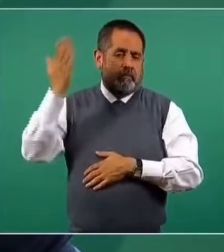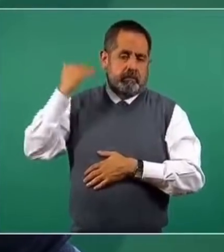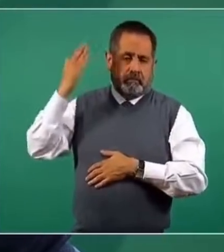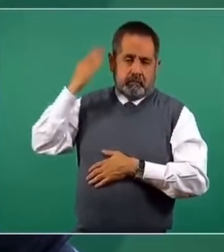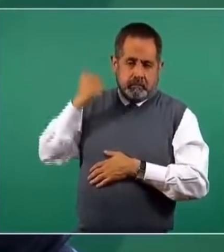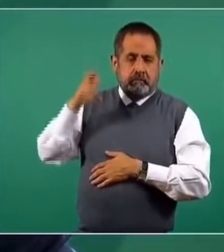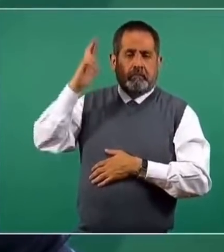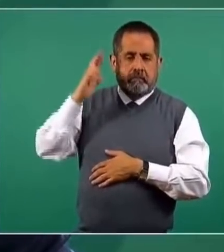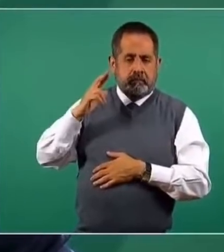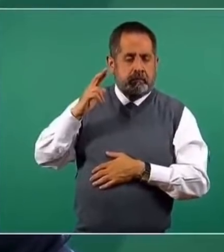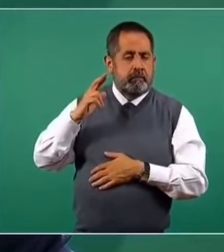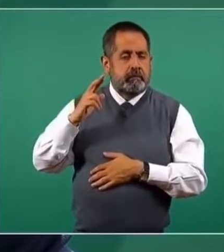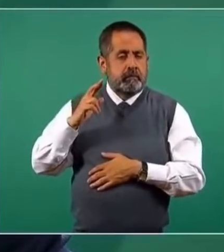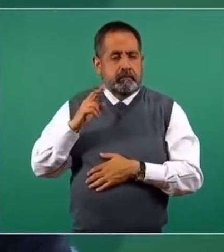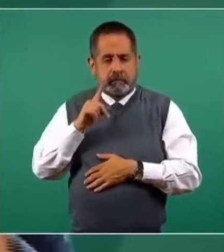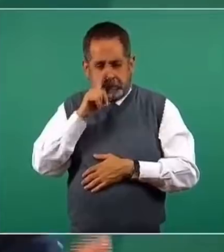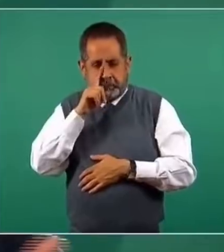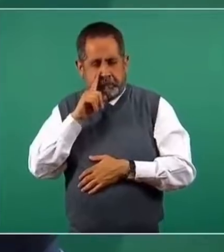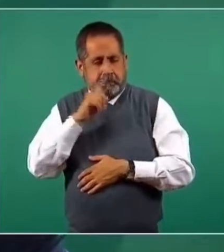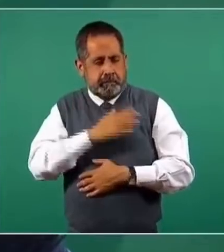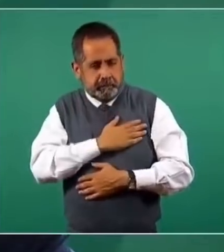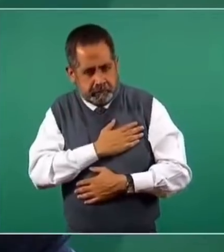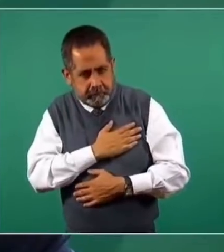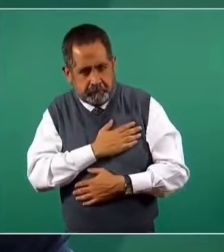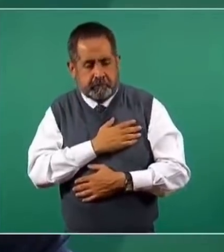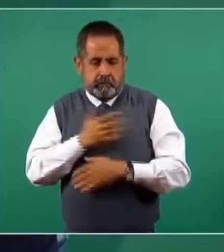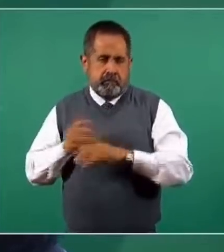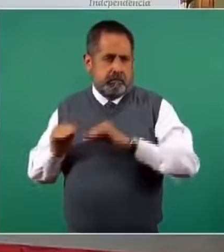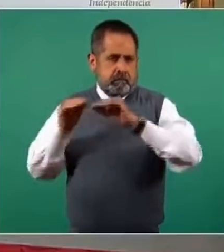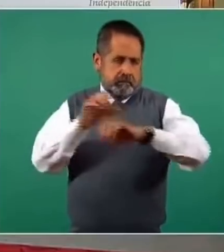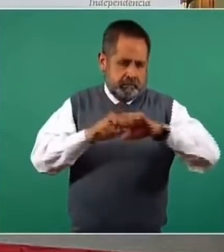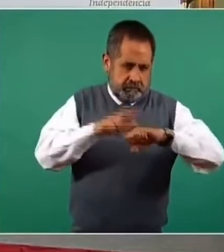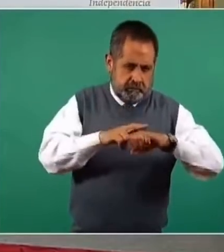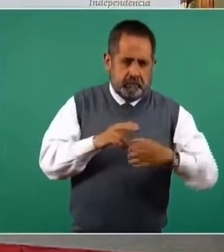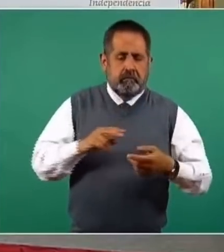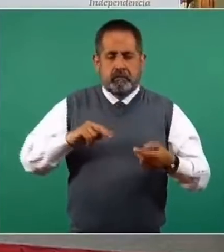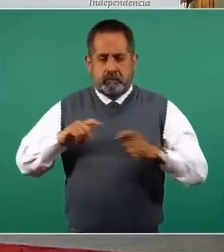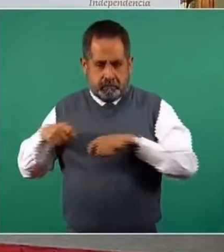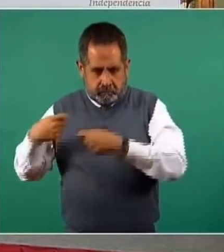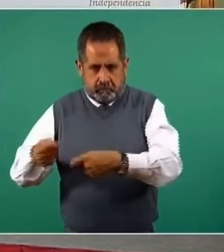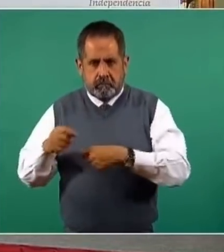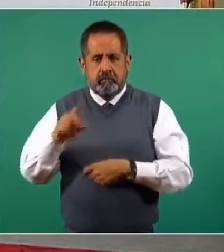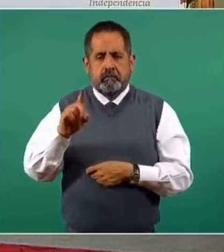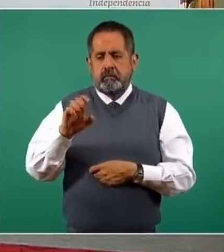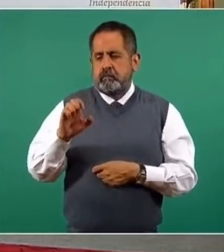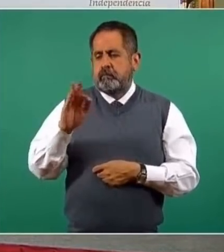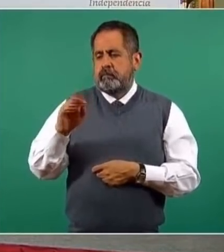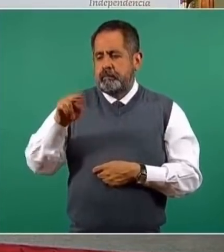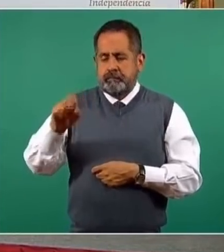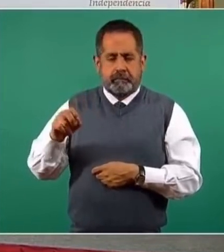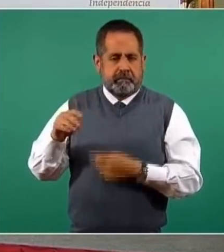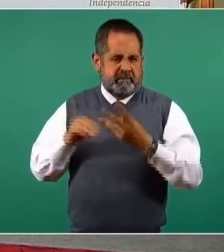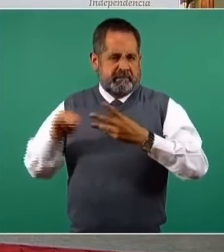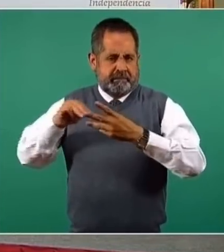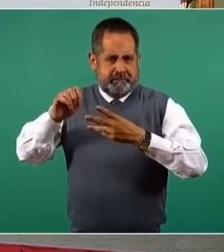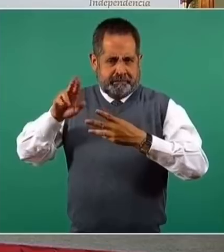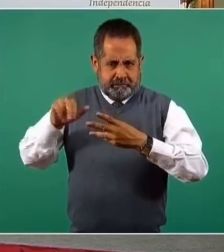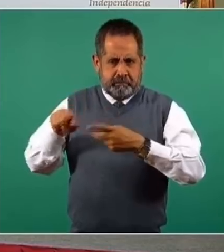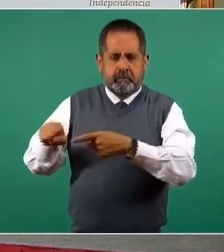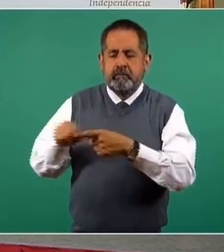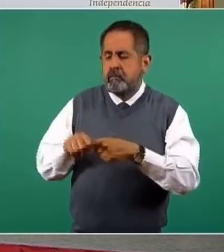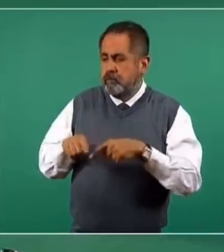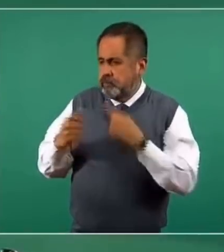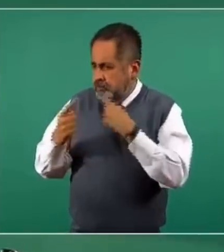hoy embajador Esteban Moctezuma y ahora con la maestra Delfina, lo fuimos actualizando a lo que corresponde a la